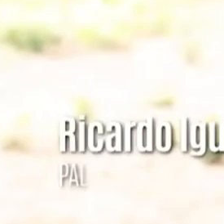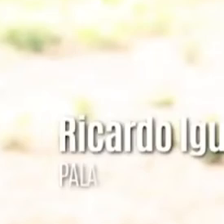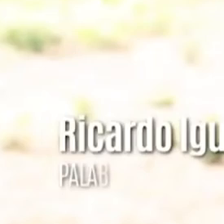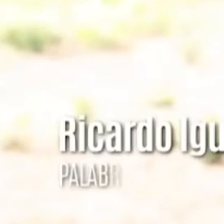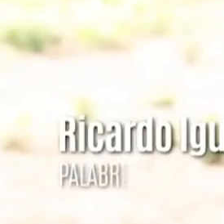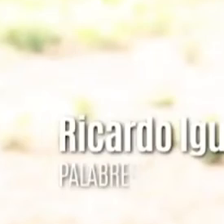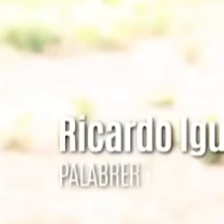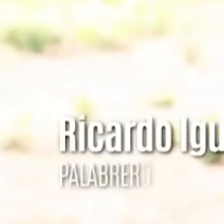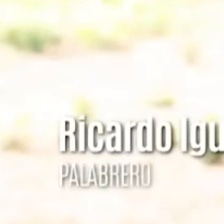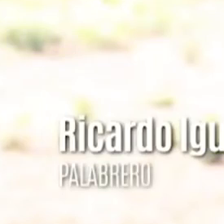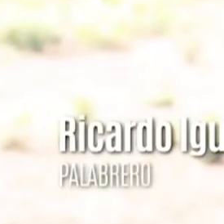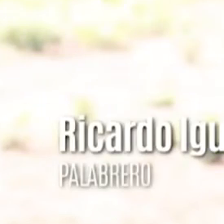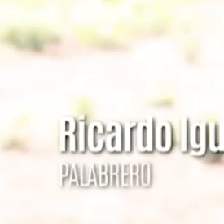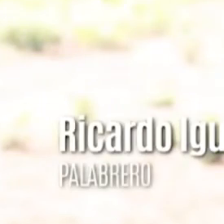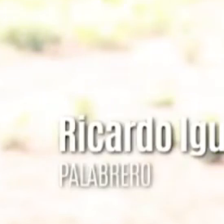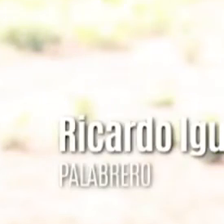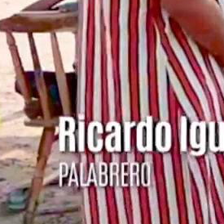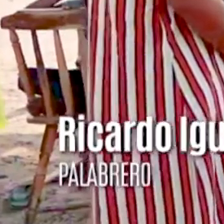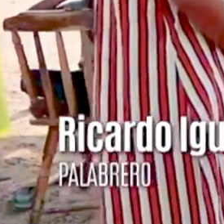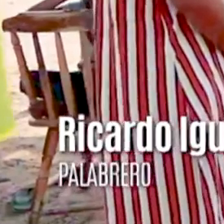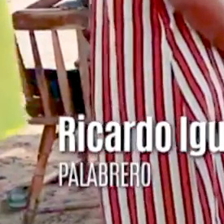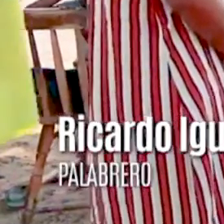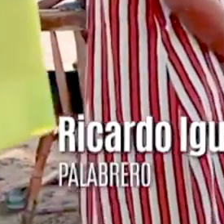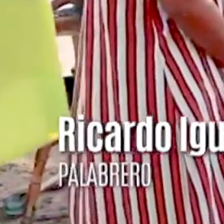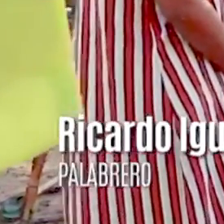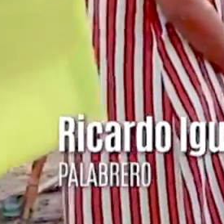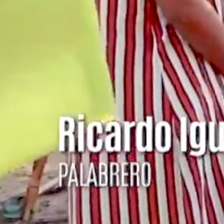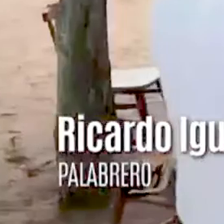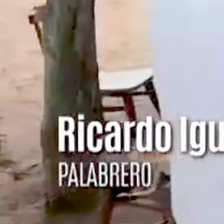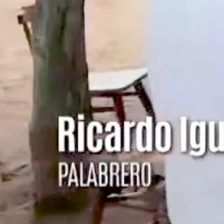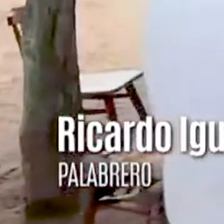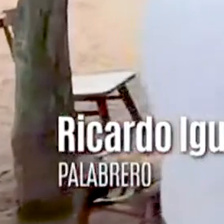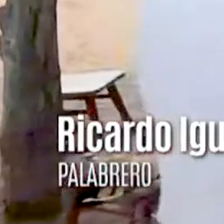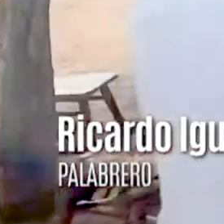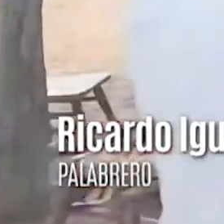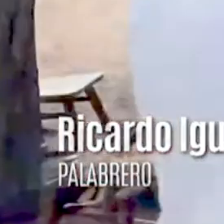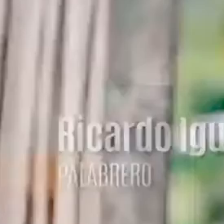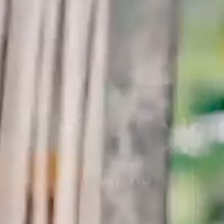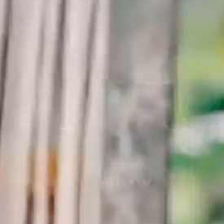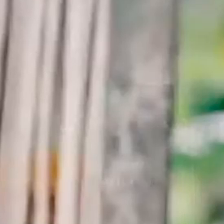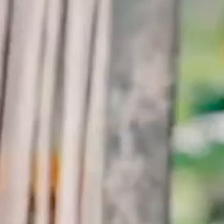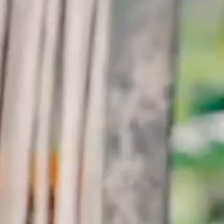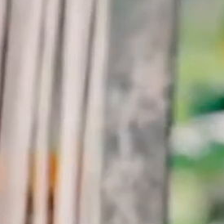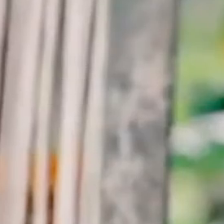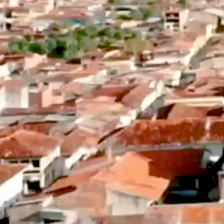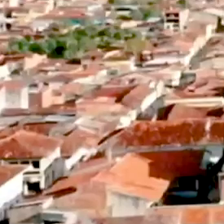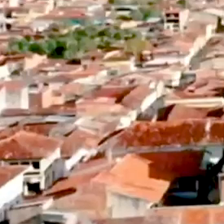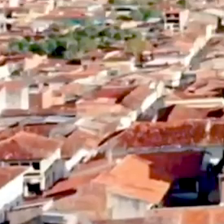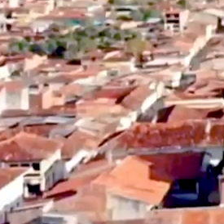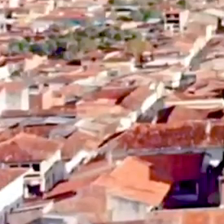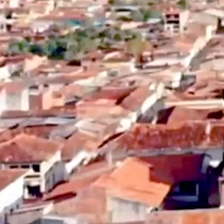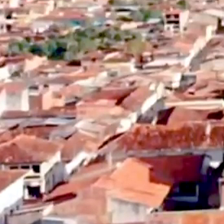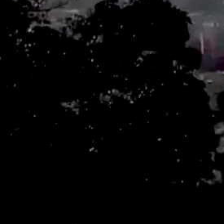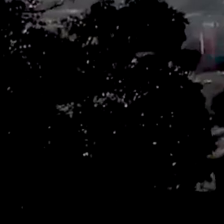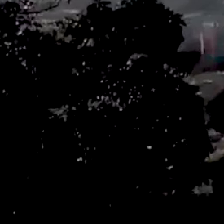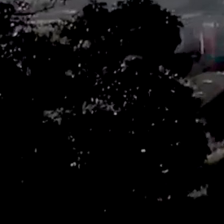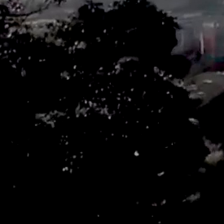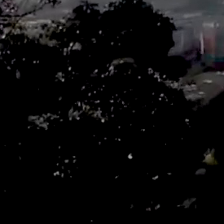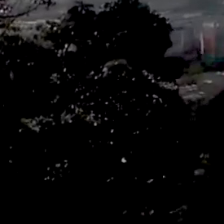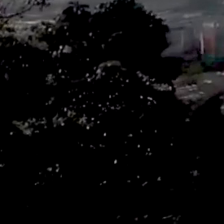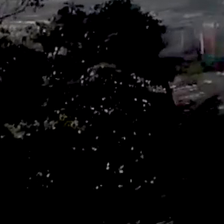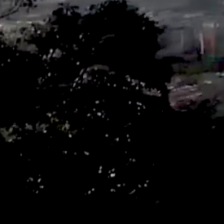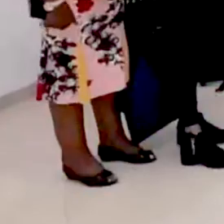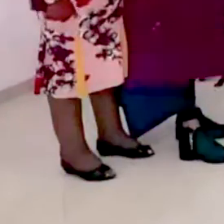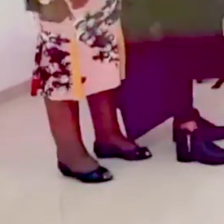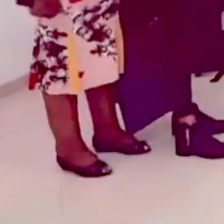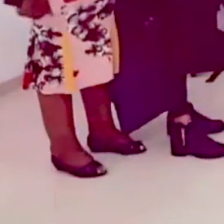de la Procuraduría, nos atendieron y hemos visto ya resultados. La Procuraduría cumplió con su función de intervención ante